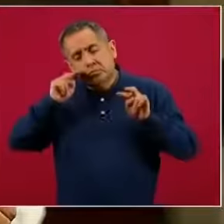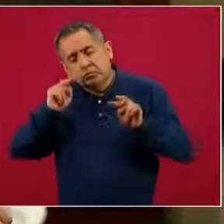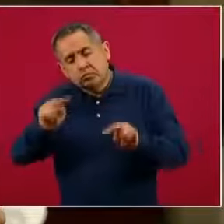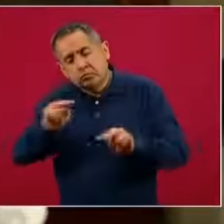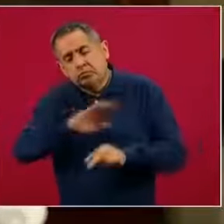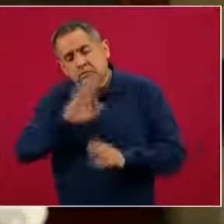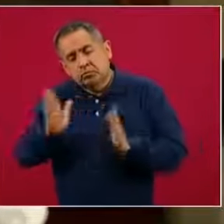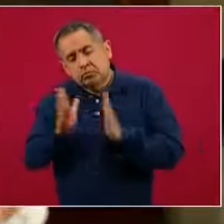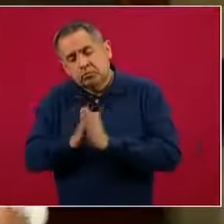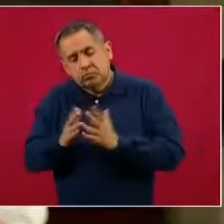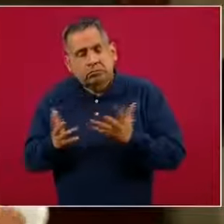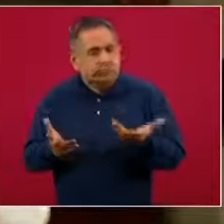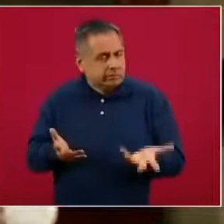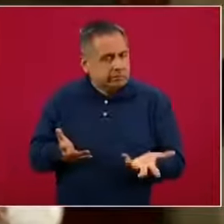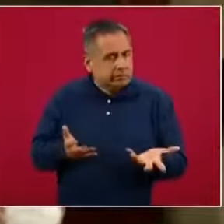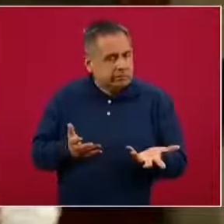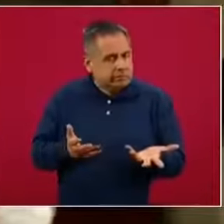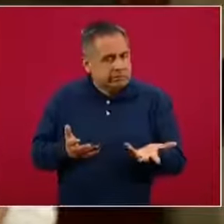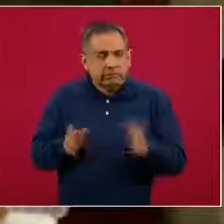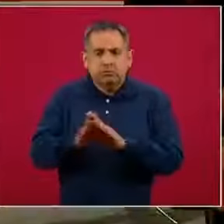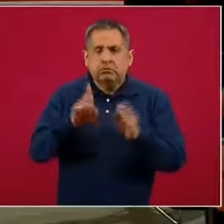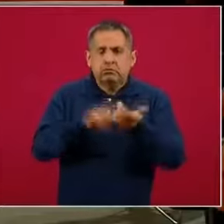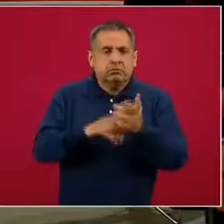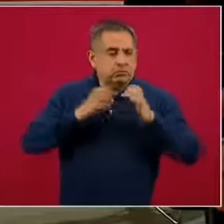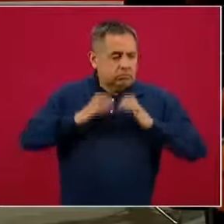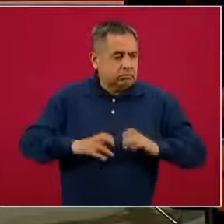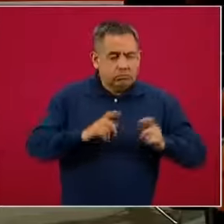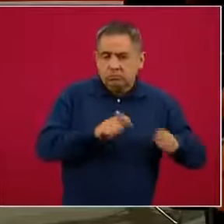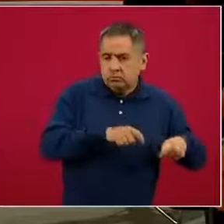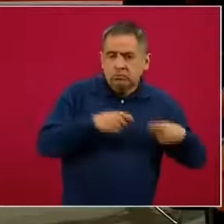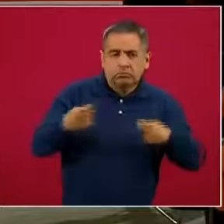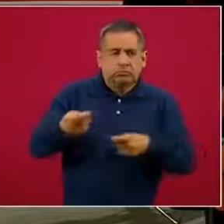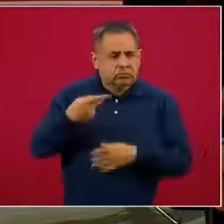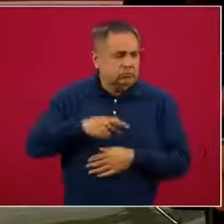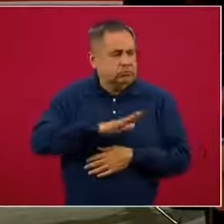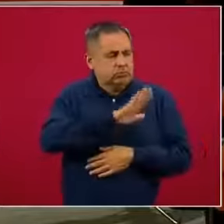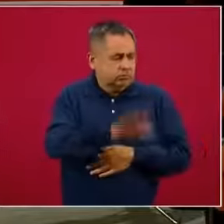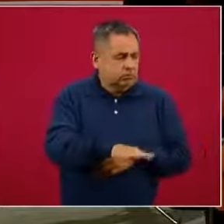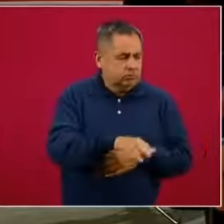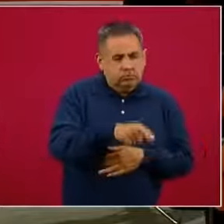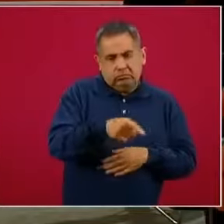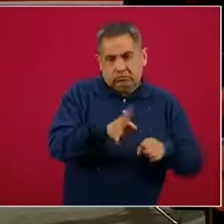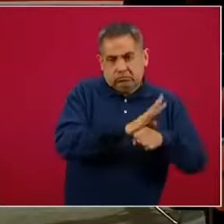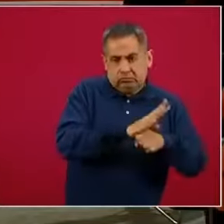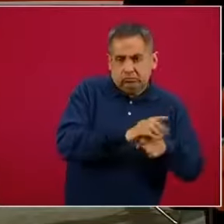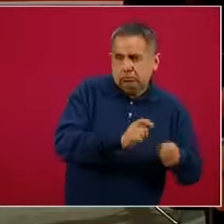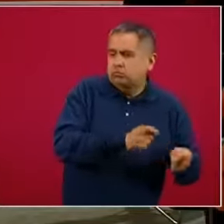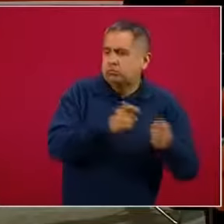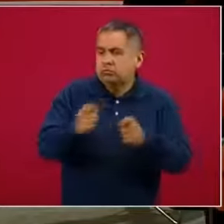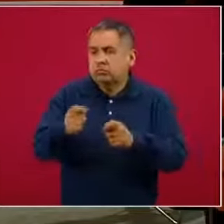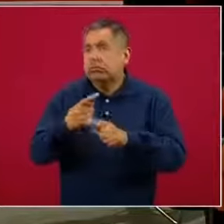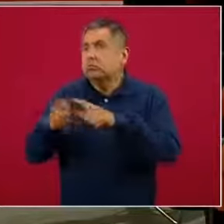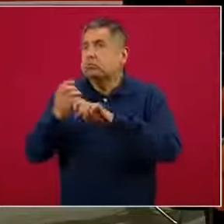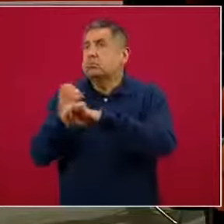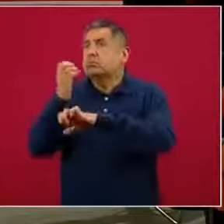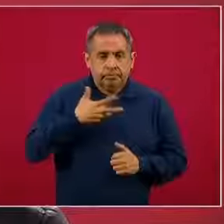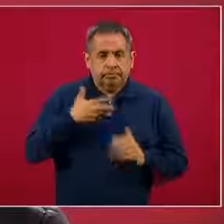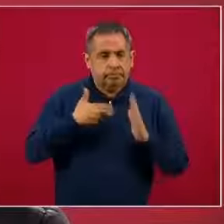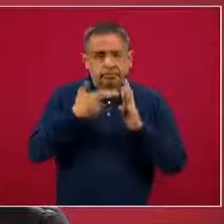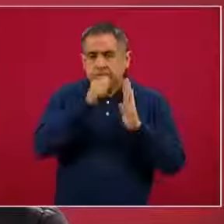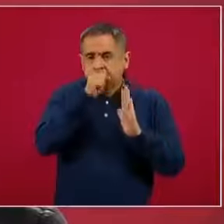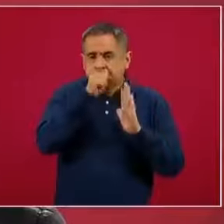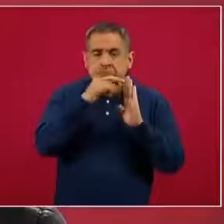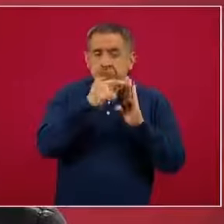regulando la entrega de los cuerpos de personas que fallecieron por COVID en algunos estados de la